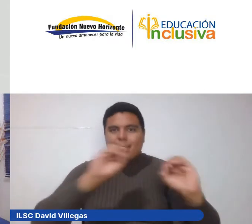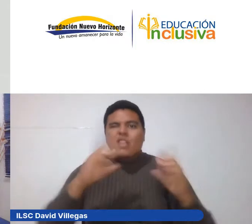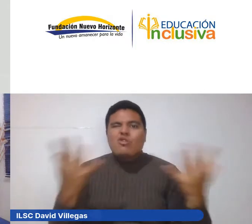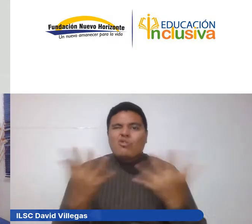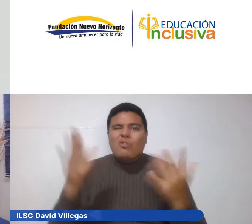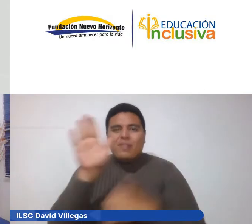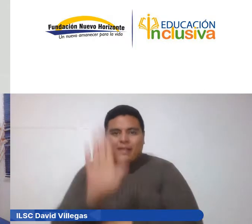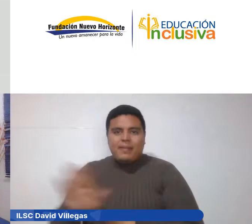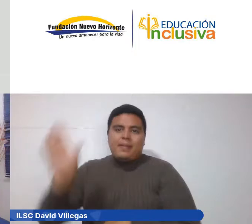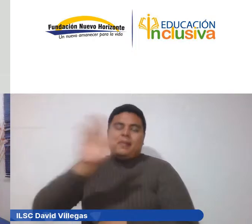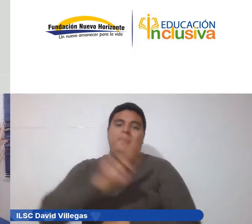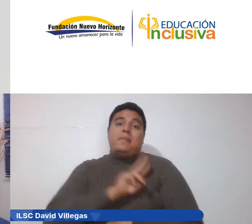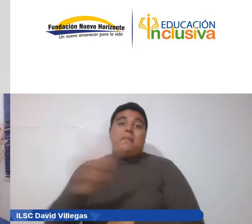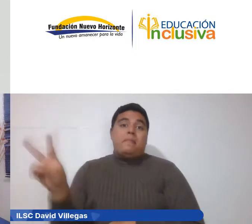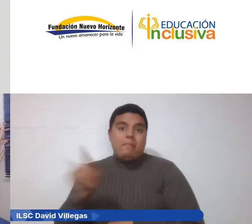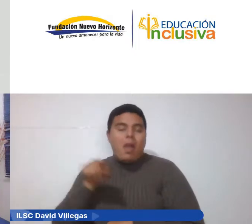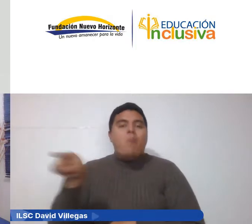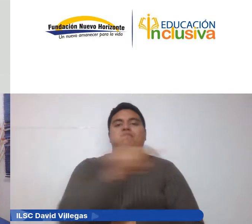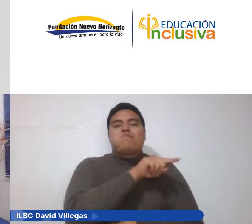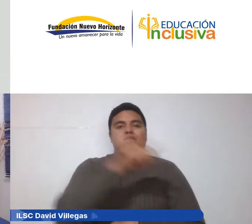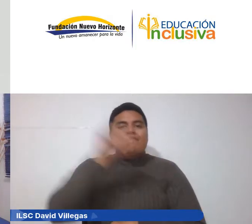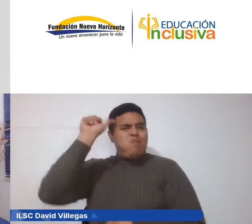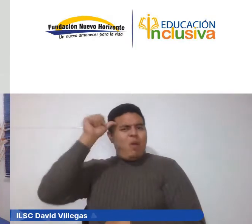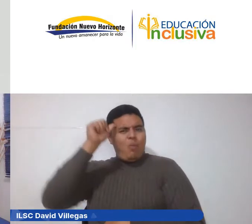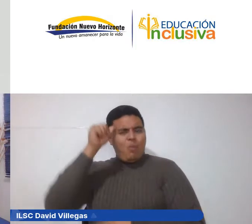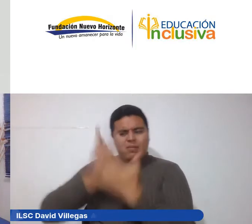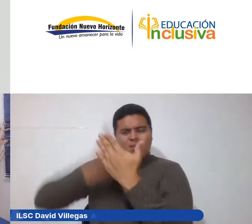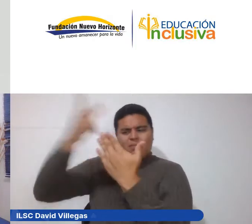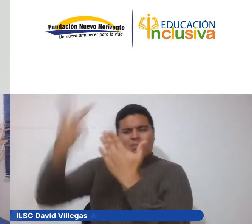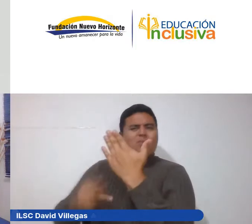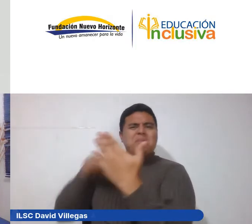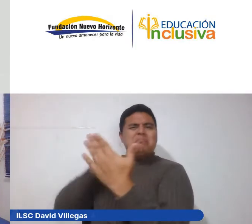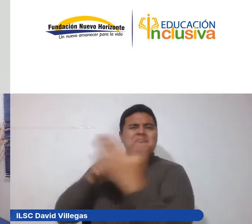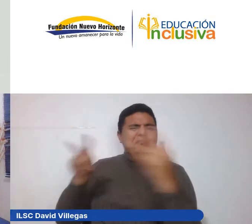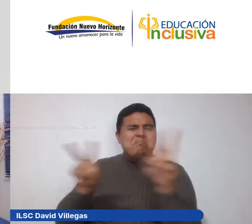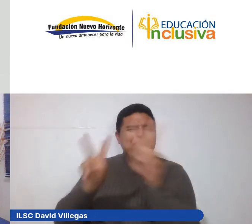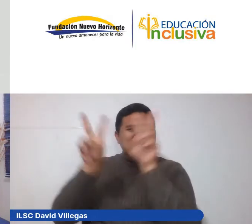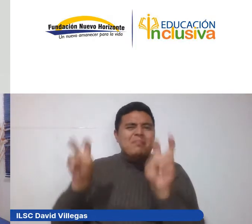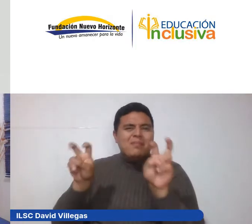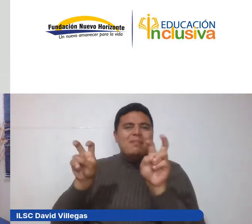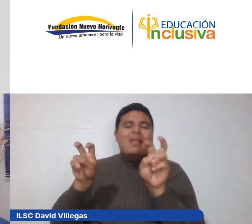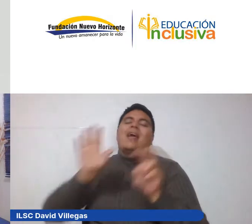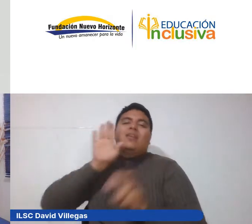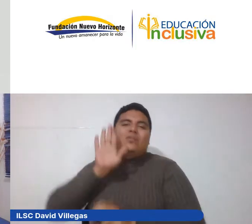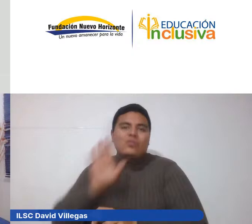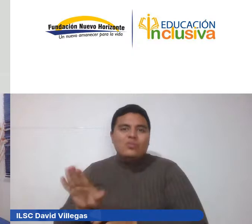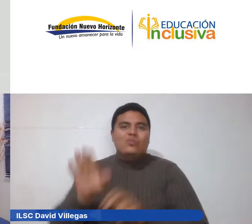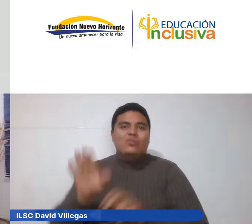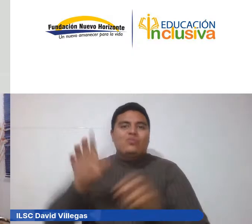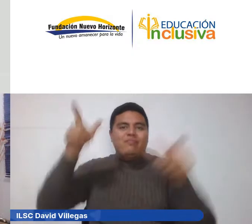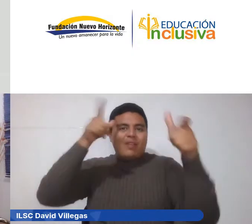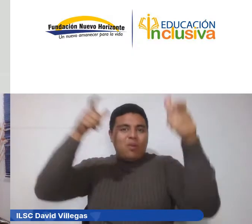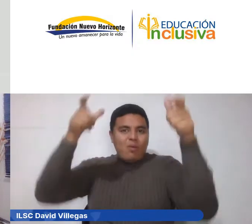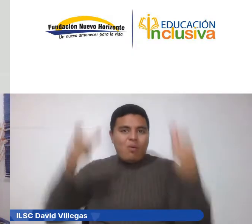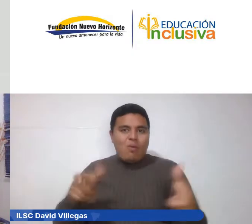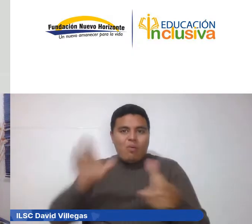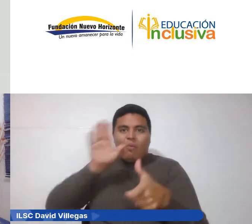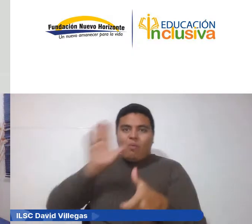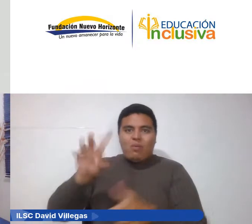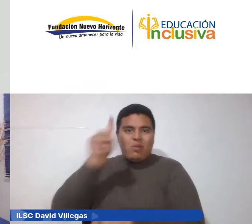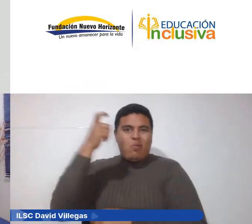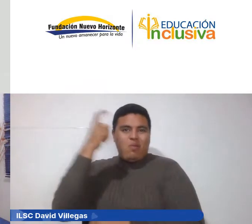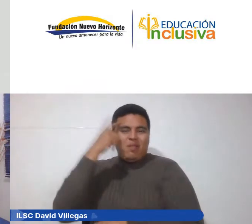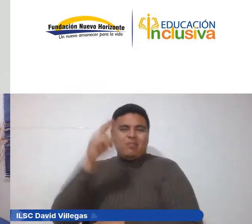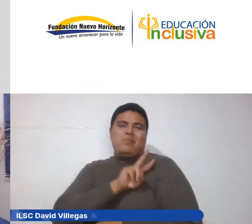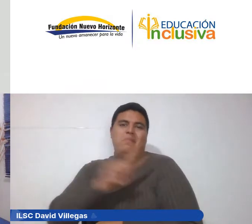Cauca. También recordar que este proyecto está en el marco, está también dentro de los recursos del Sistema General de Regalías, por supuesto, de la Gobernación del Valle del